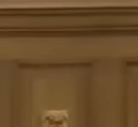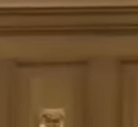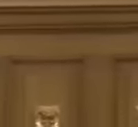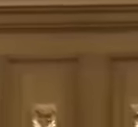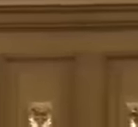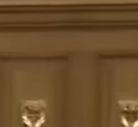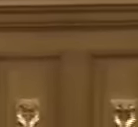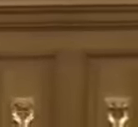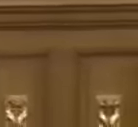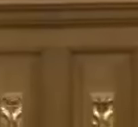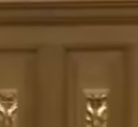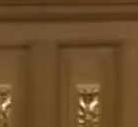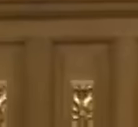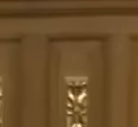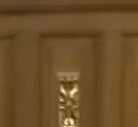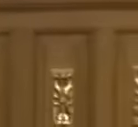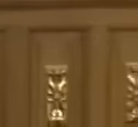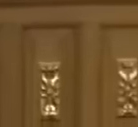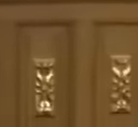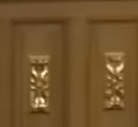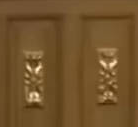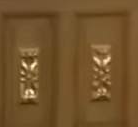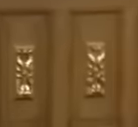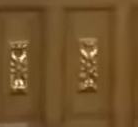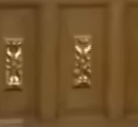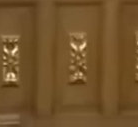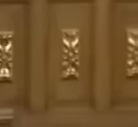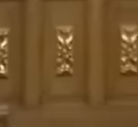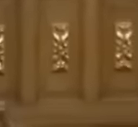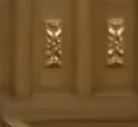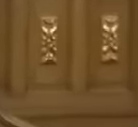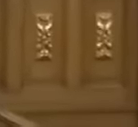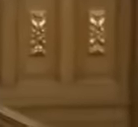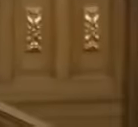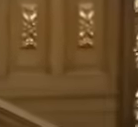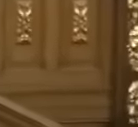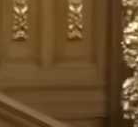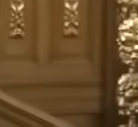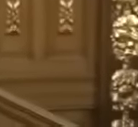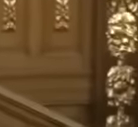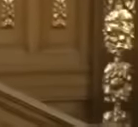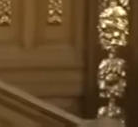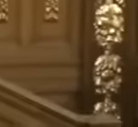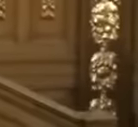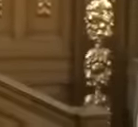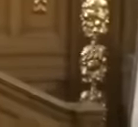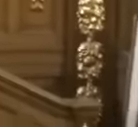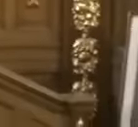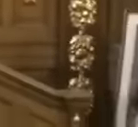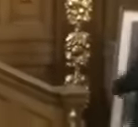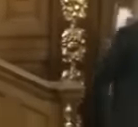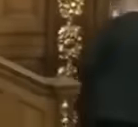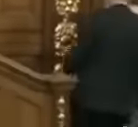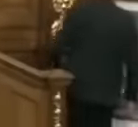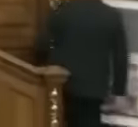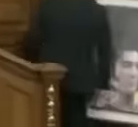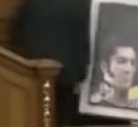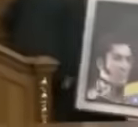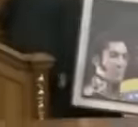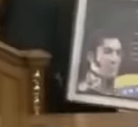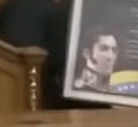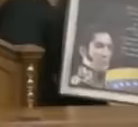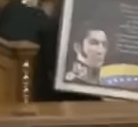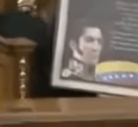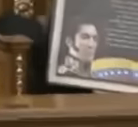La sesión ordinaria de hoy martes 21 de mayo, la cual inició con el punto de información en el cual tomó el derecho de palabra el